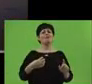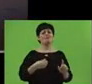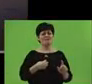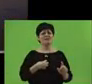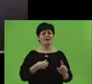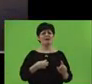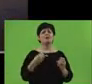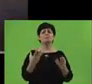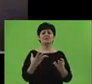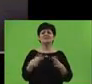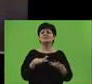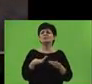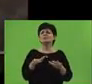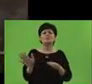bien.